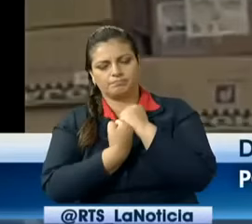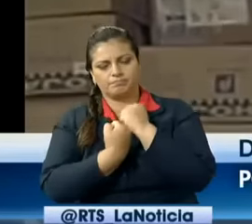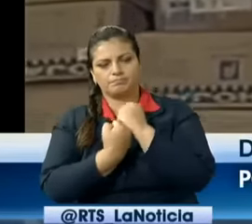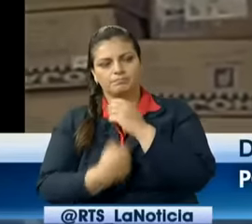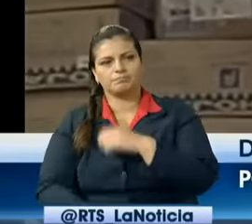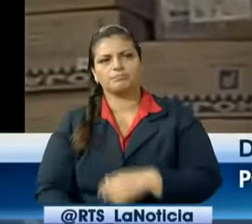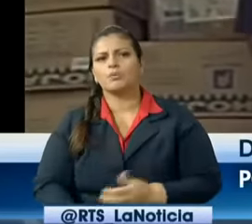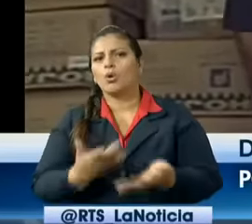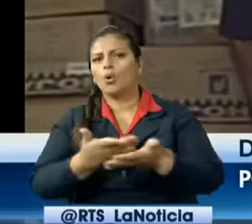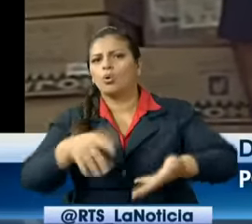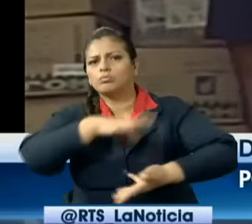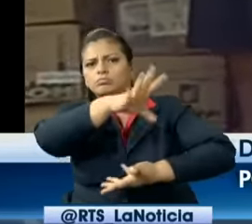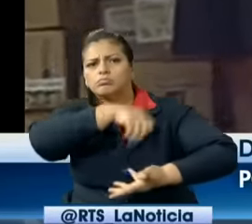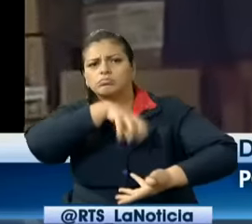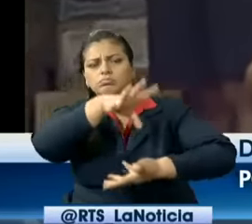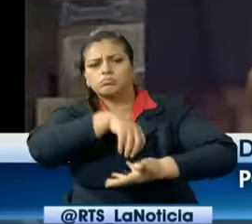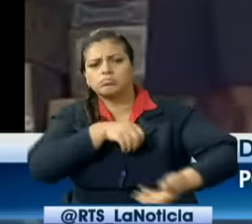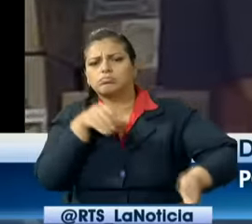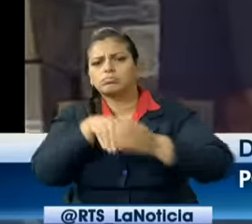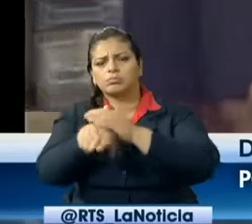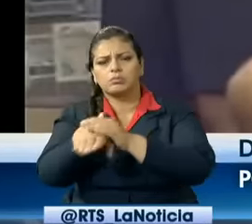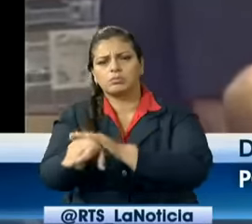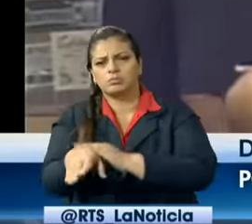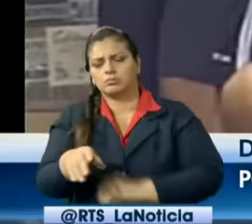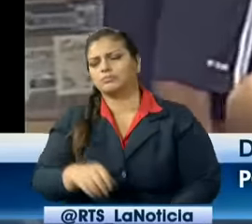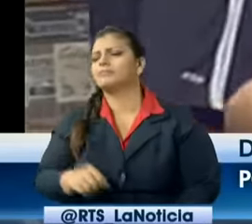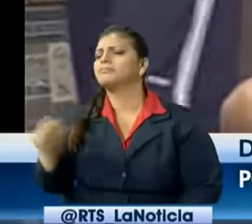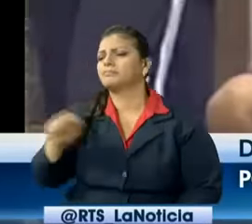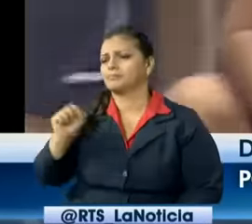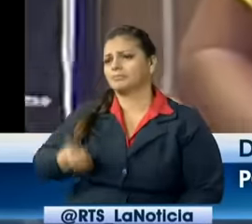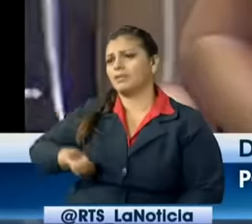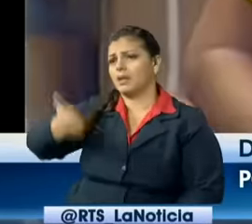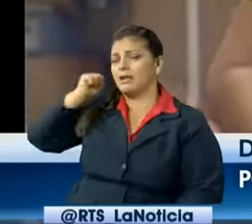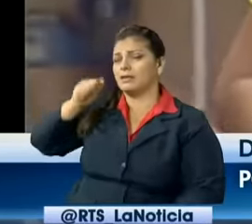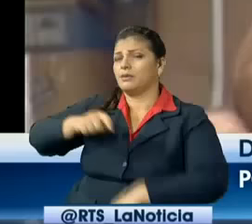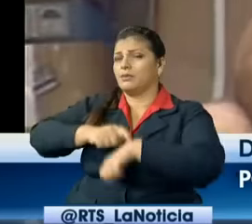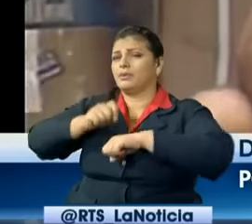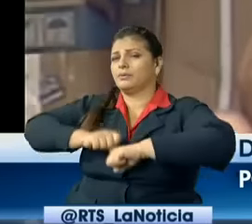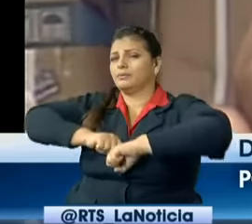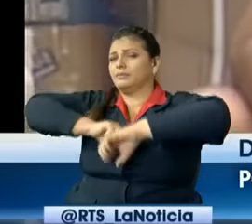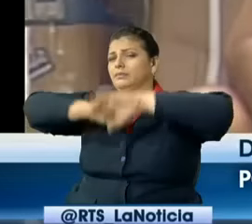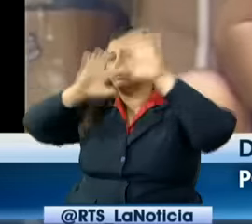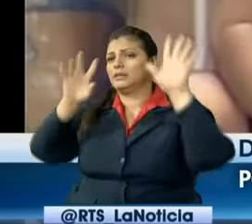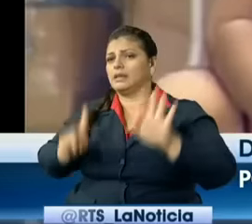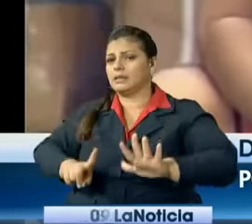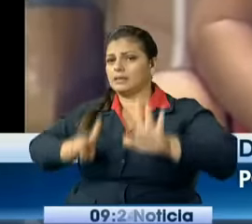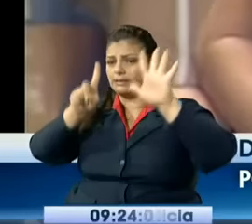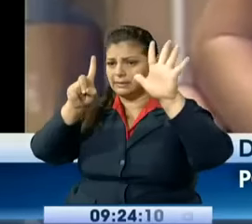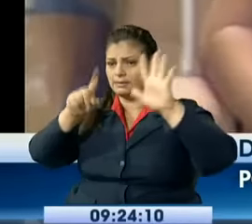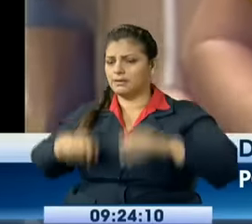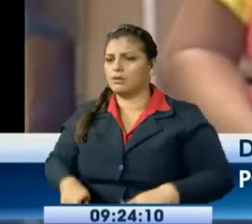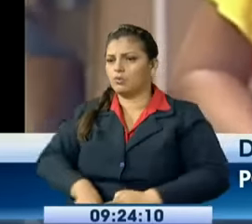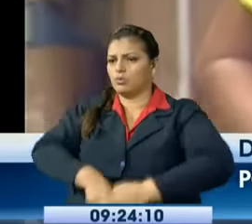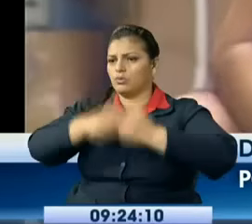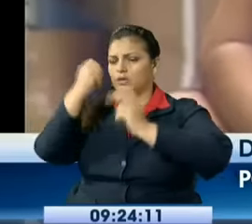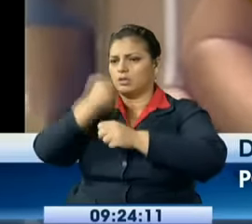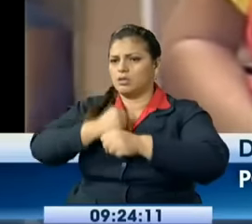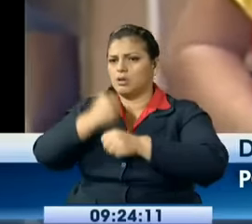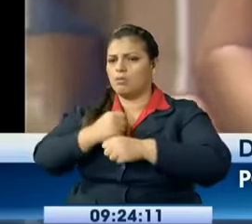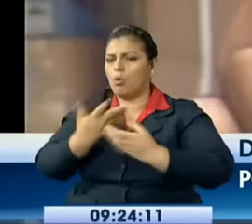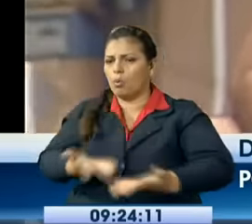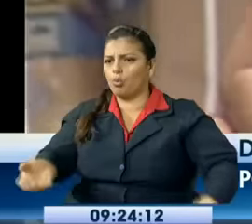desalojo de la mercadería. Exactamente, caballero. Desde el día de ayer, desde las 6 de la mañana estamos trabajando y vamos a esperar a ver si van mañana hasta el